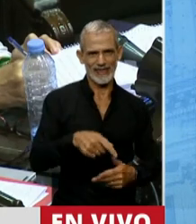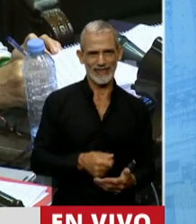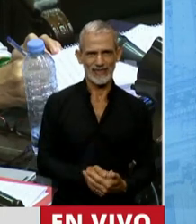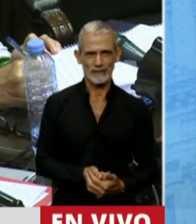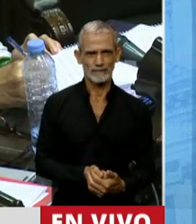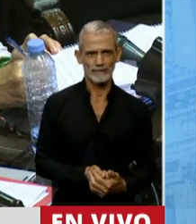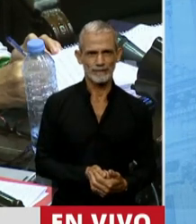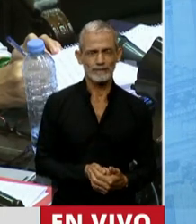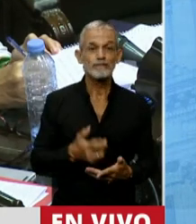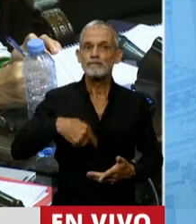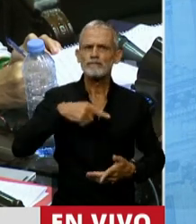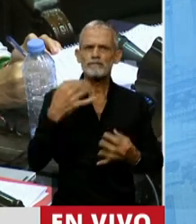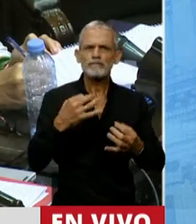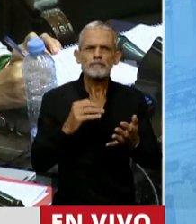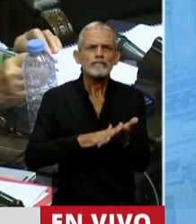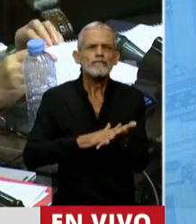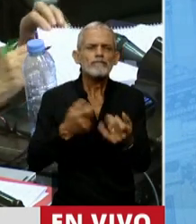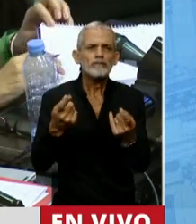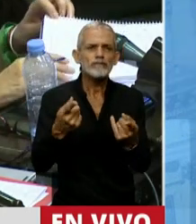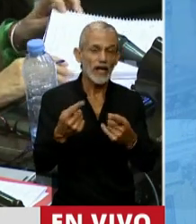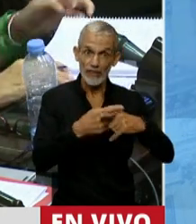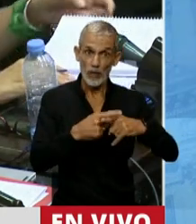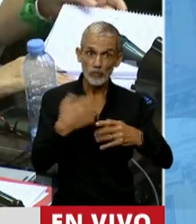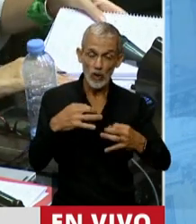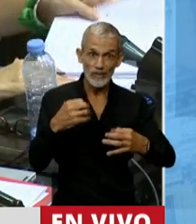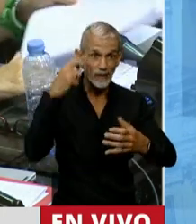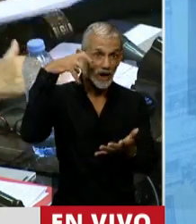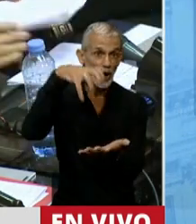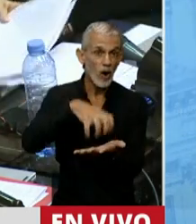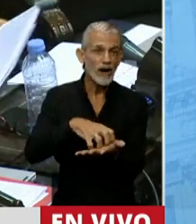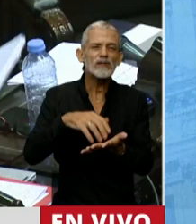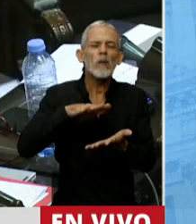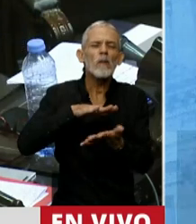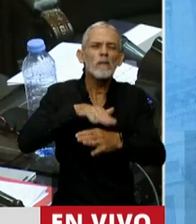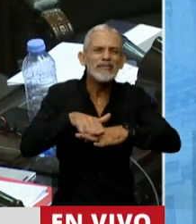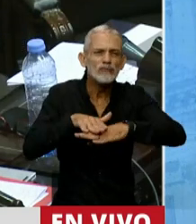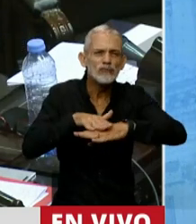Entonces, lo que tenemos que garantizar, y esta es la discusión que tenemos que dar en este Congreso, es un piso,